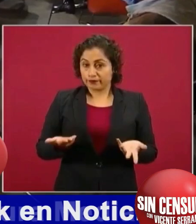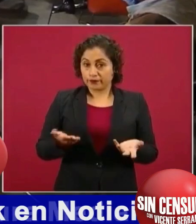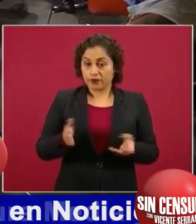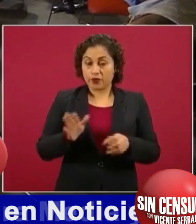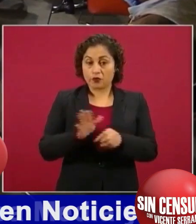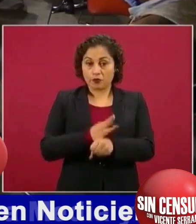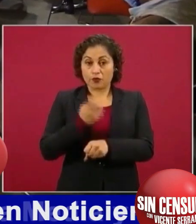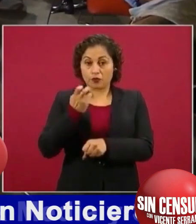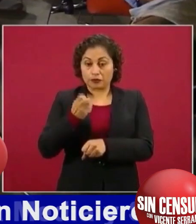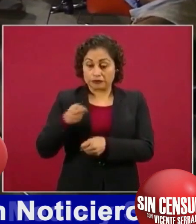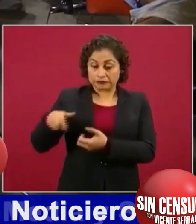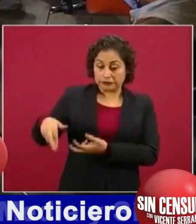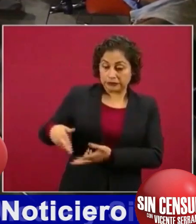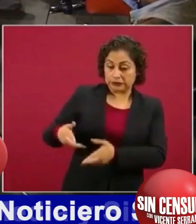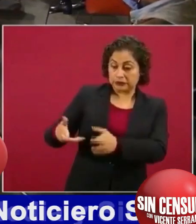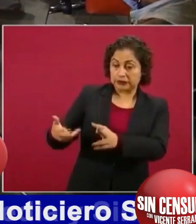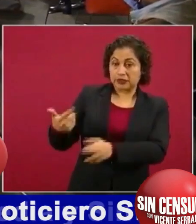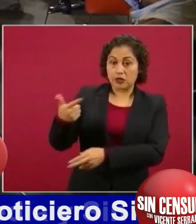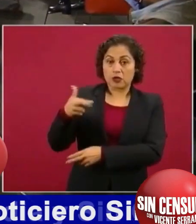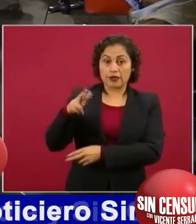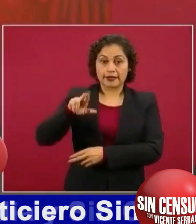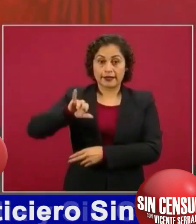ese río Grijalva